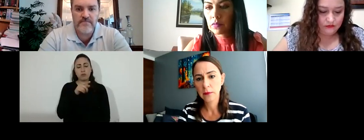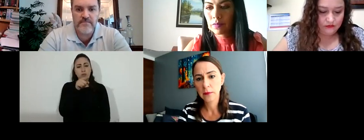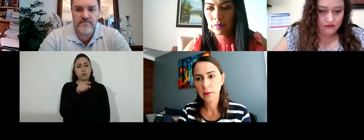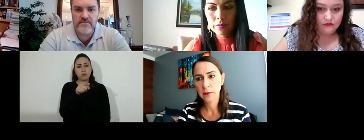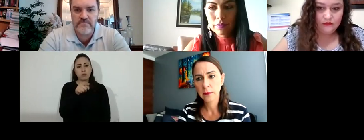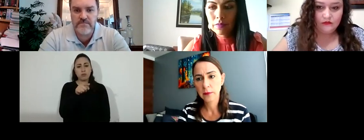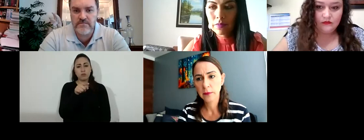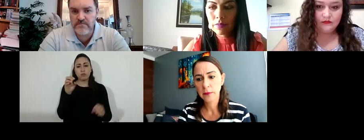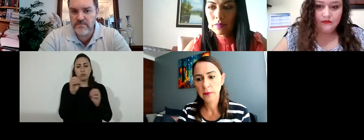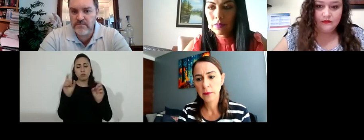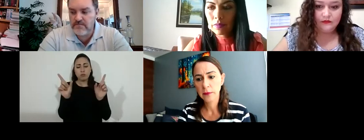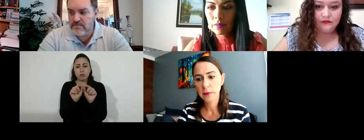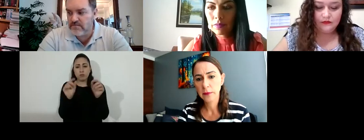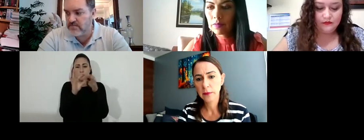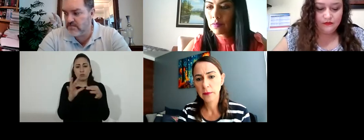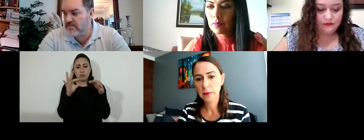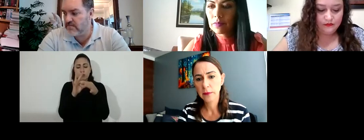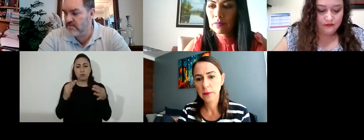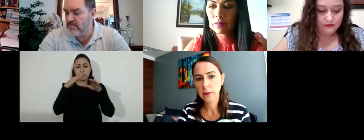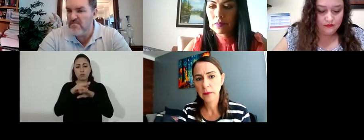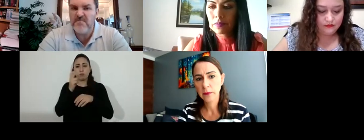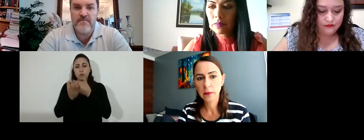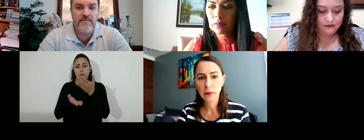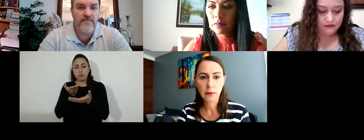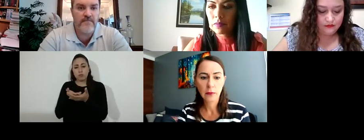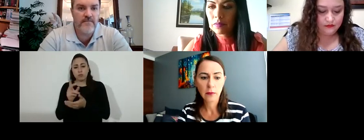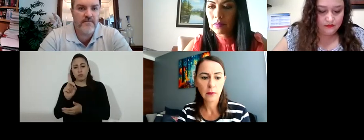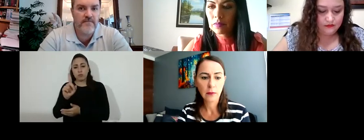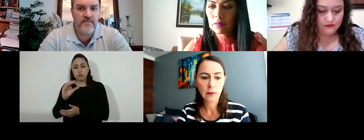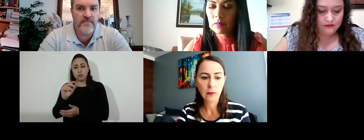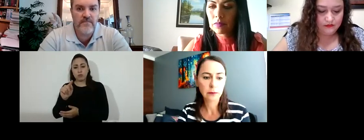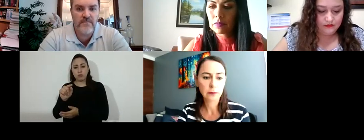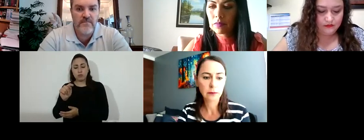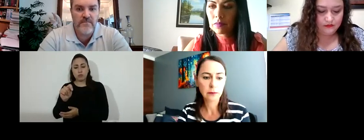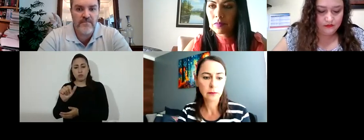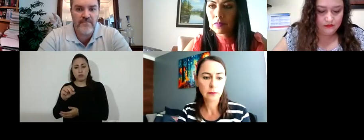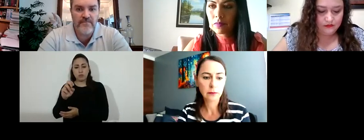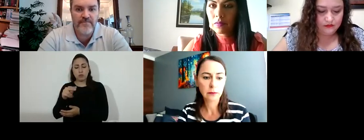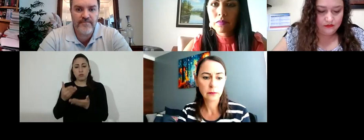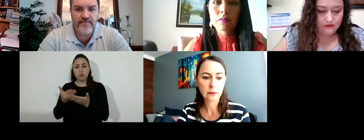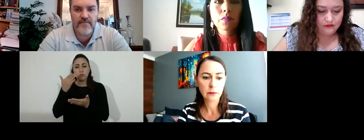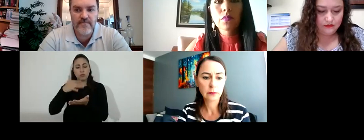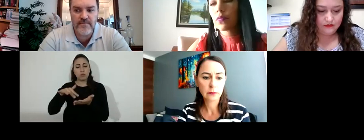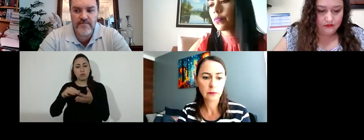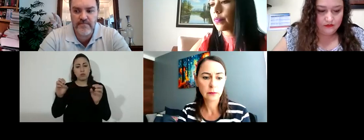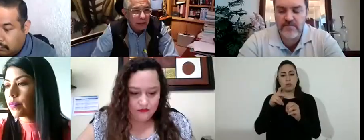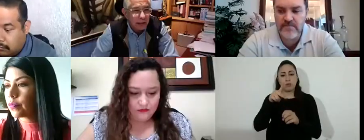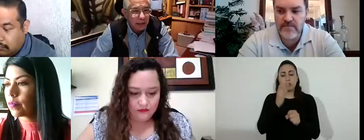un resumen, una síntesis, un comentario del dictamen que no se leyó y que se pretende